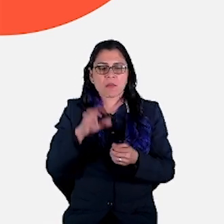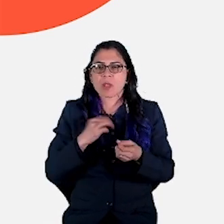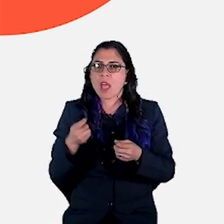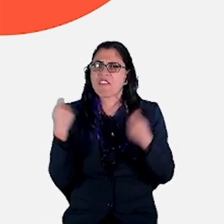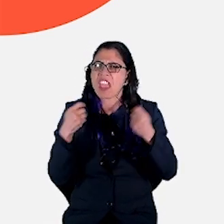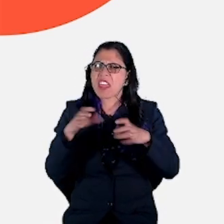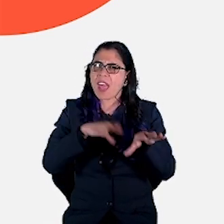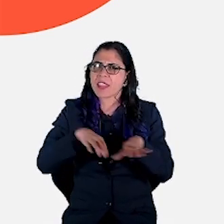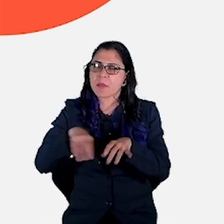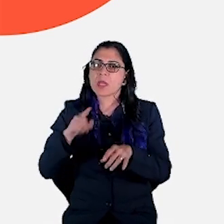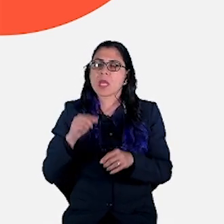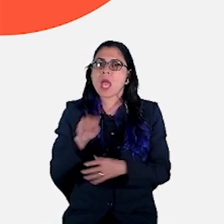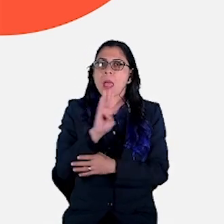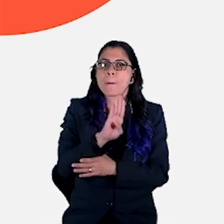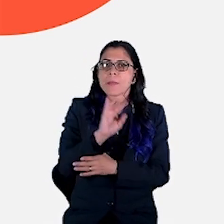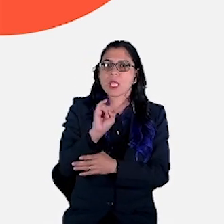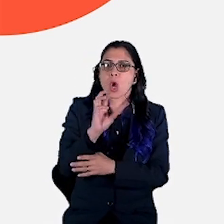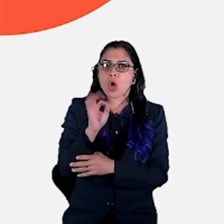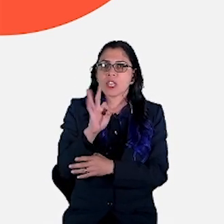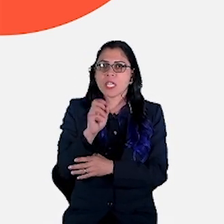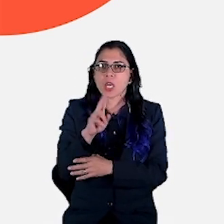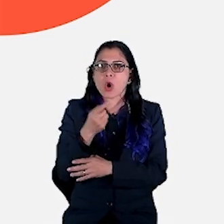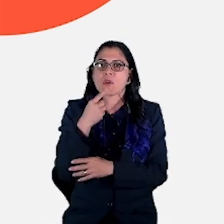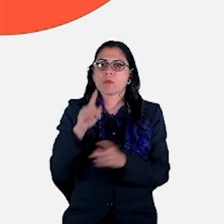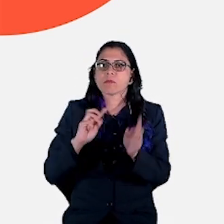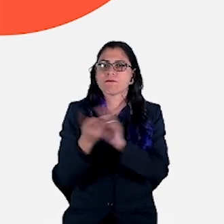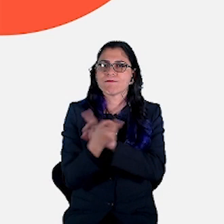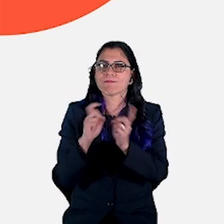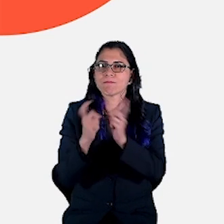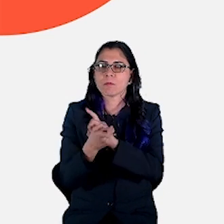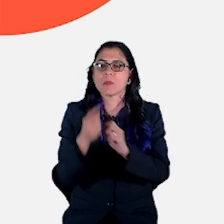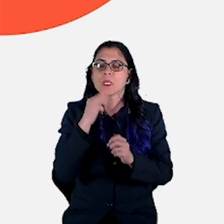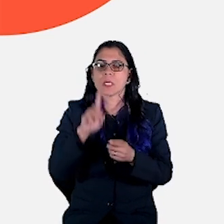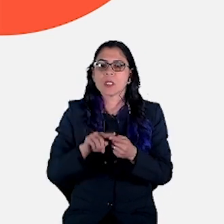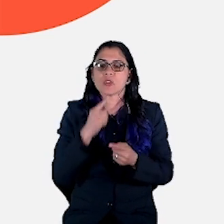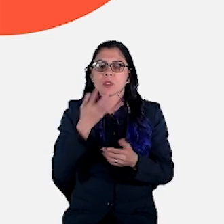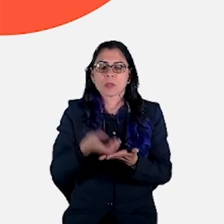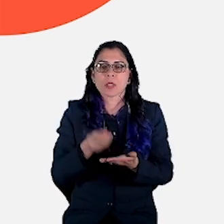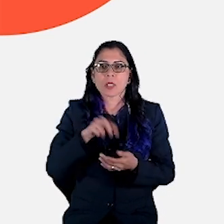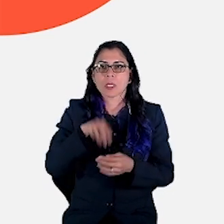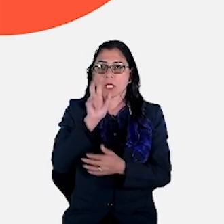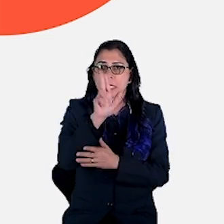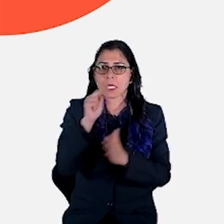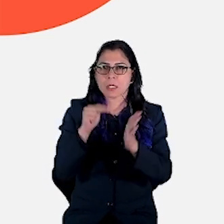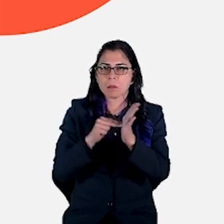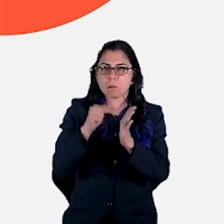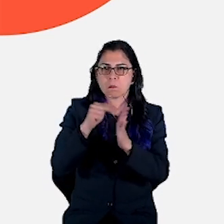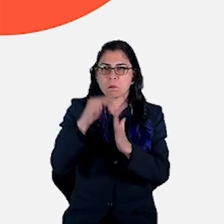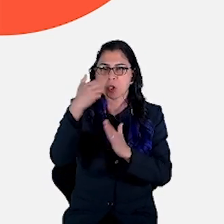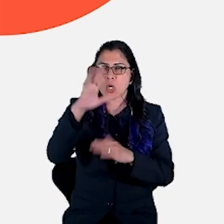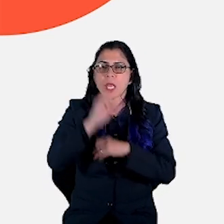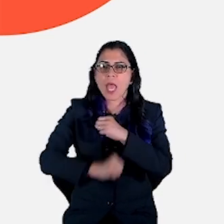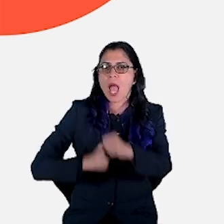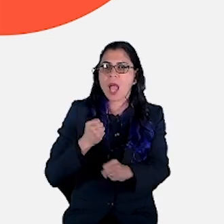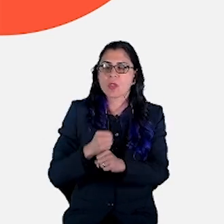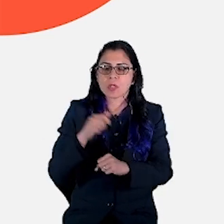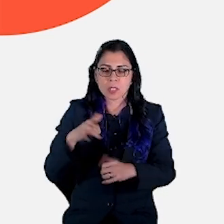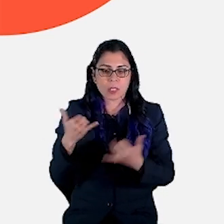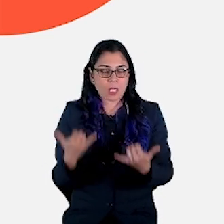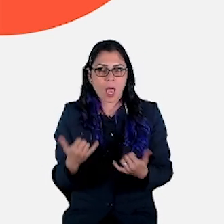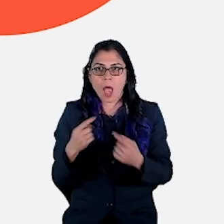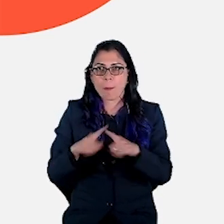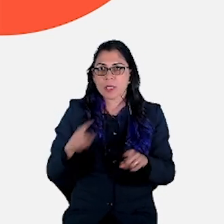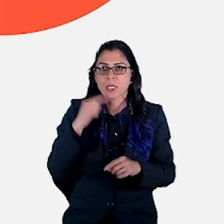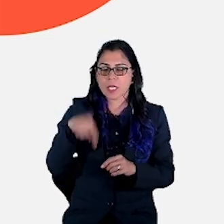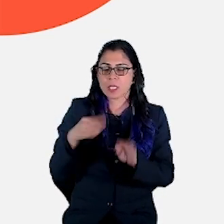intercambio biótico americano que se produce cuando emerge el ismo de Panamá hace 3 millones de años y que hoy a pesar que